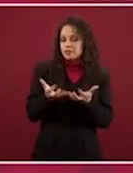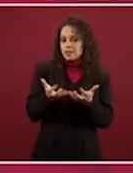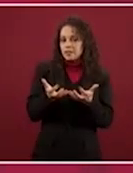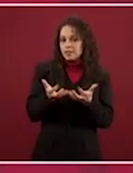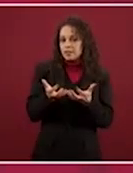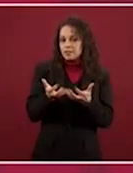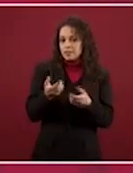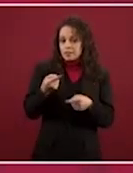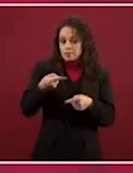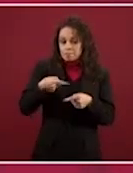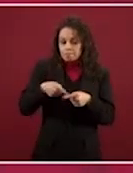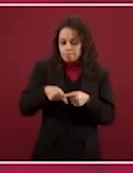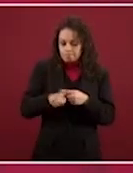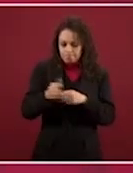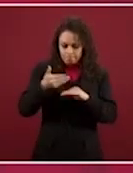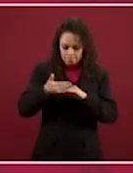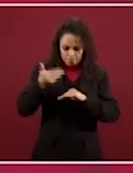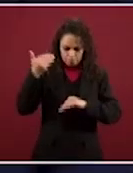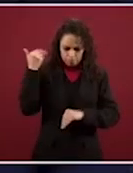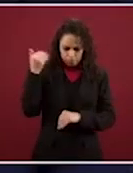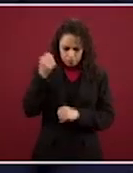principios del 2007.